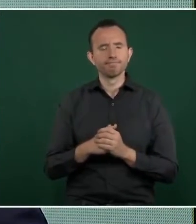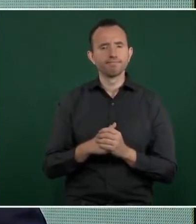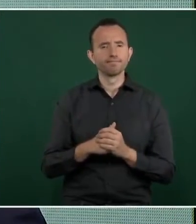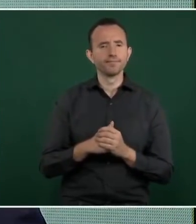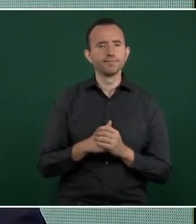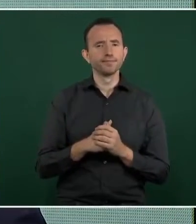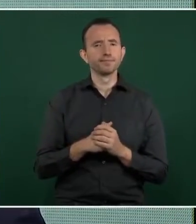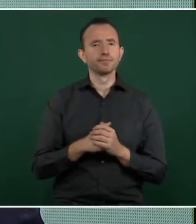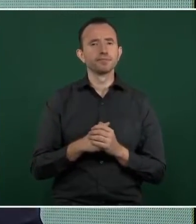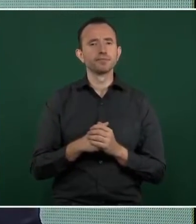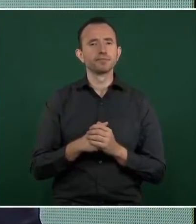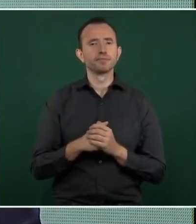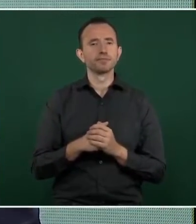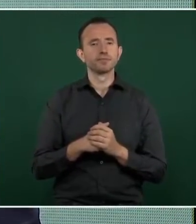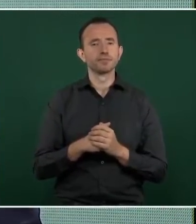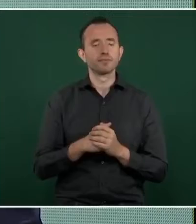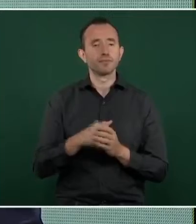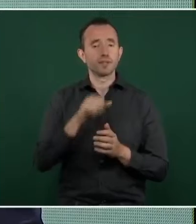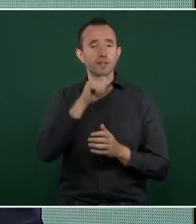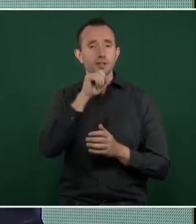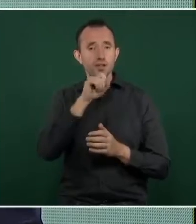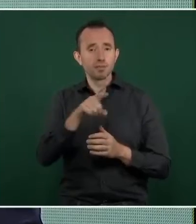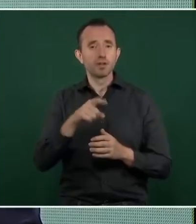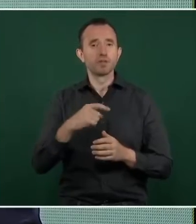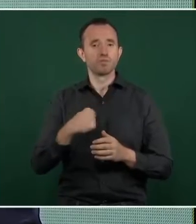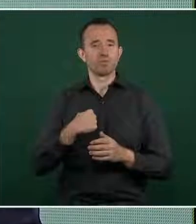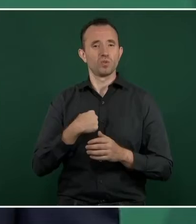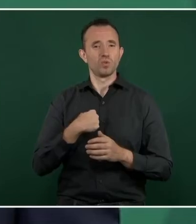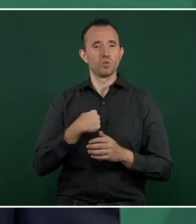Y también di la instrucción